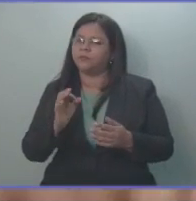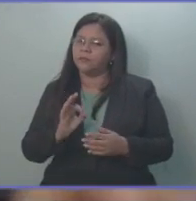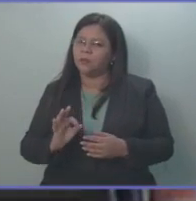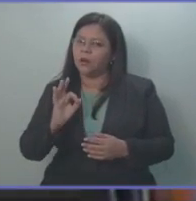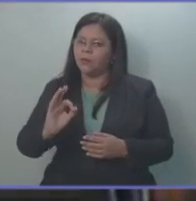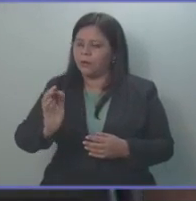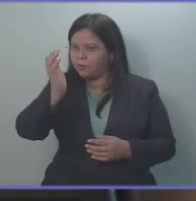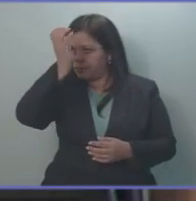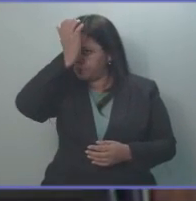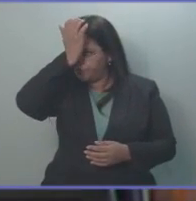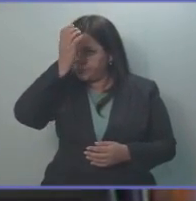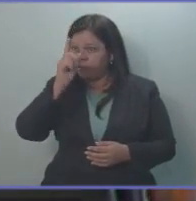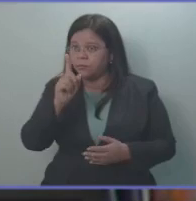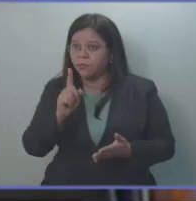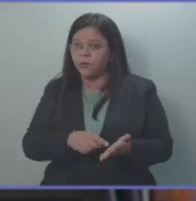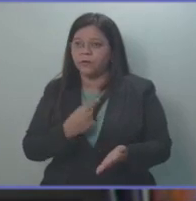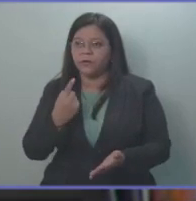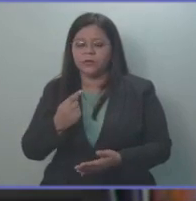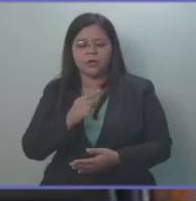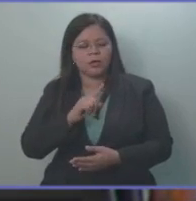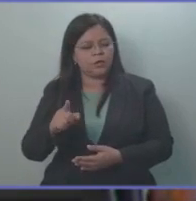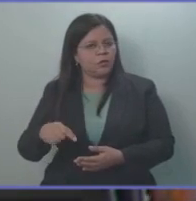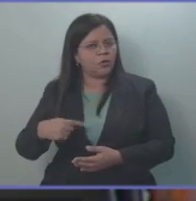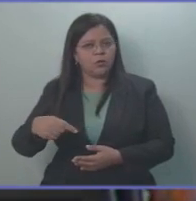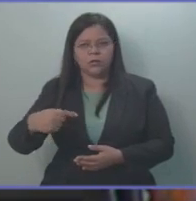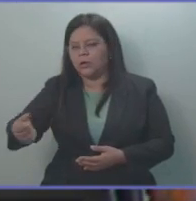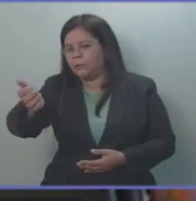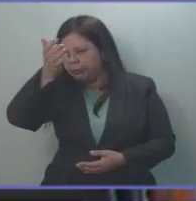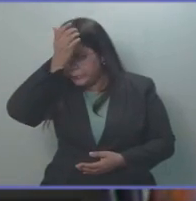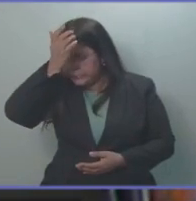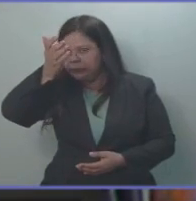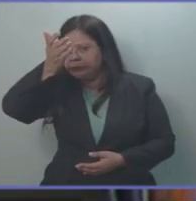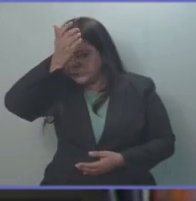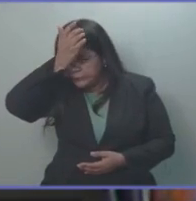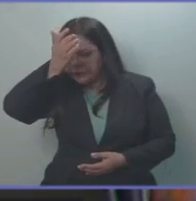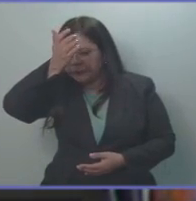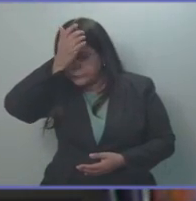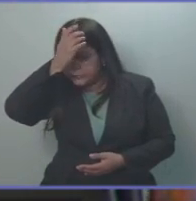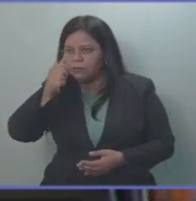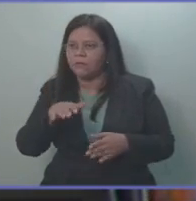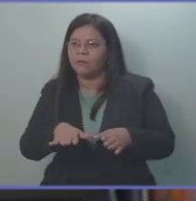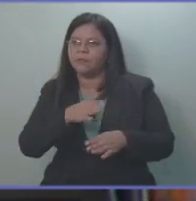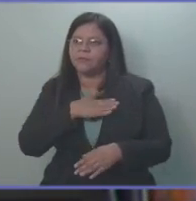una vez y no pasar equivocándose toda la vida. Muchas gracias, señor presidente.